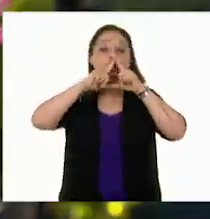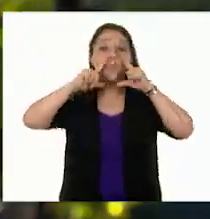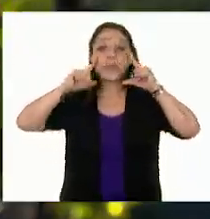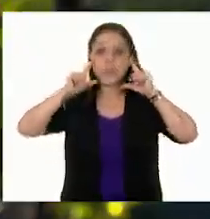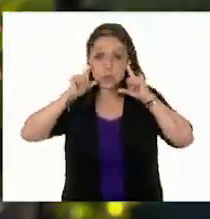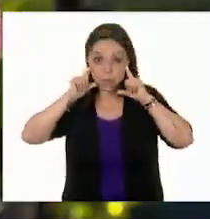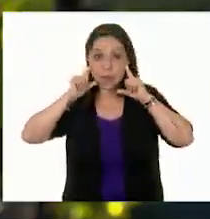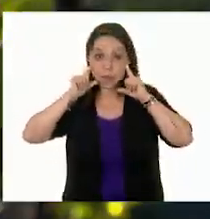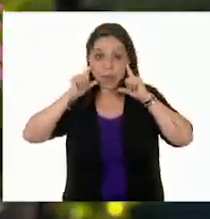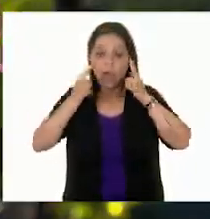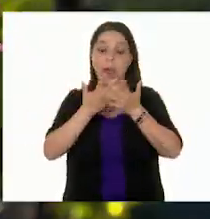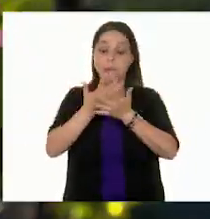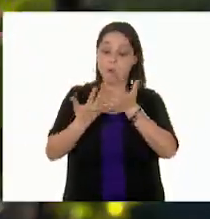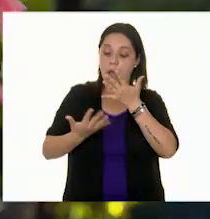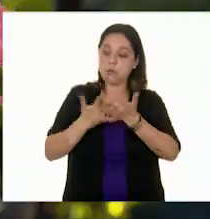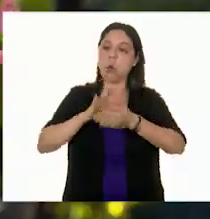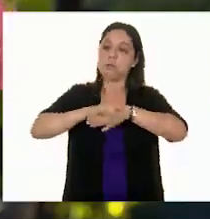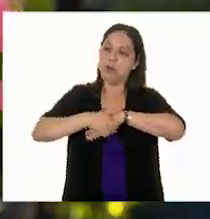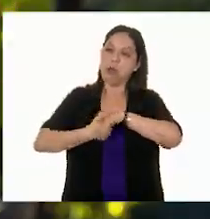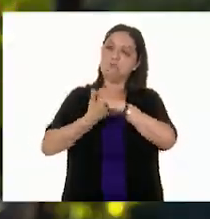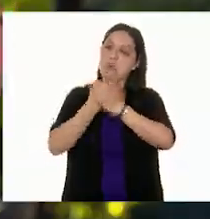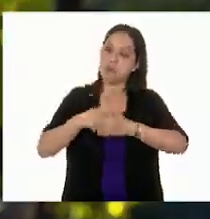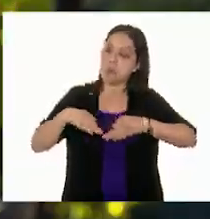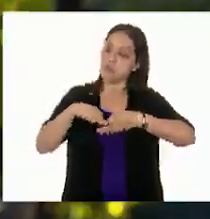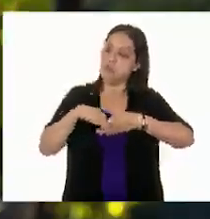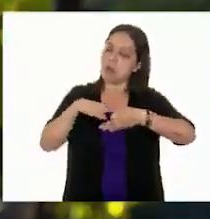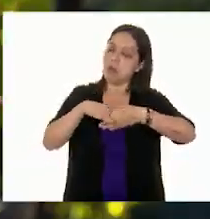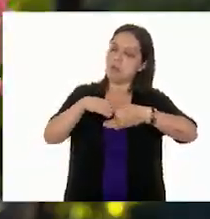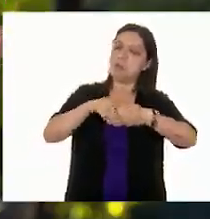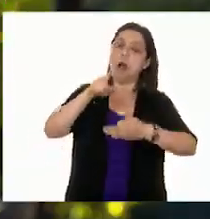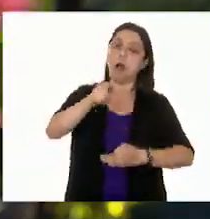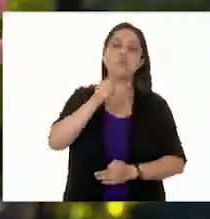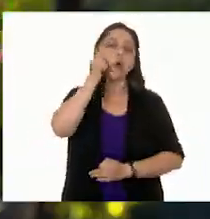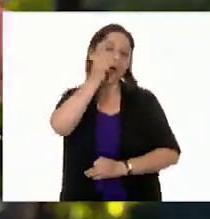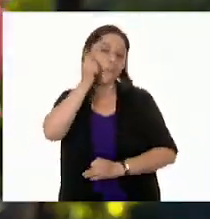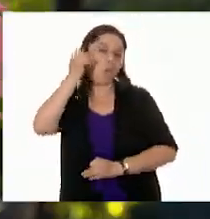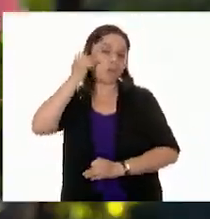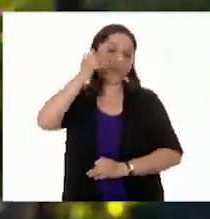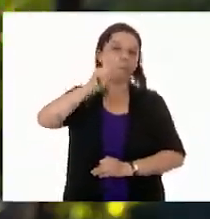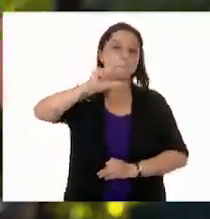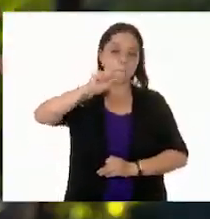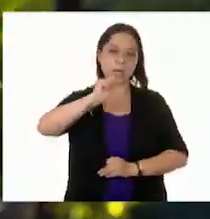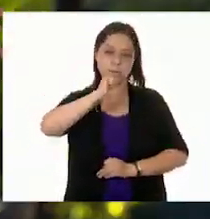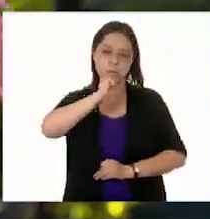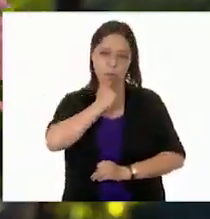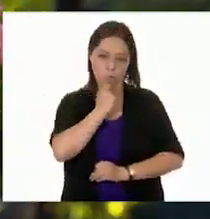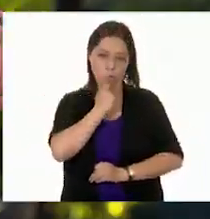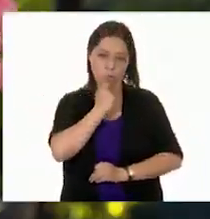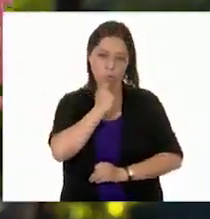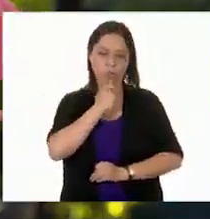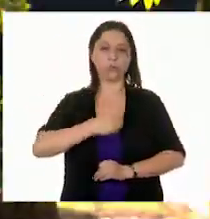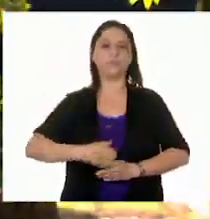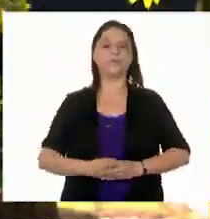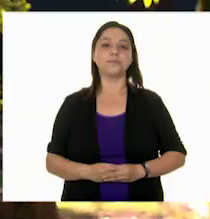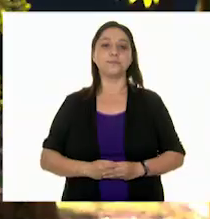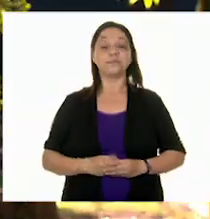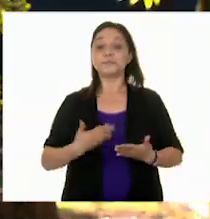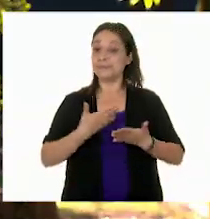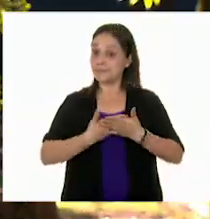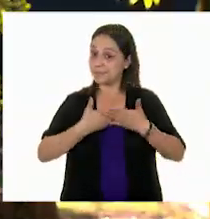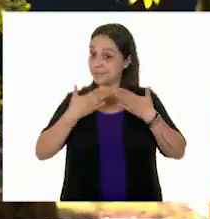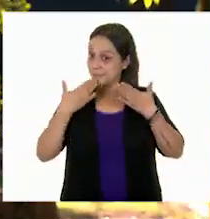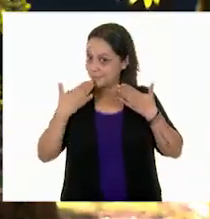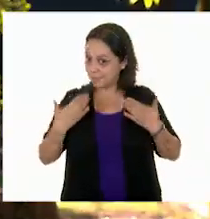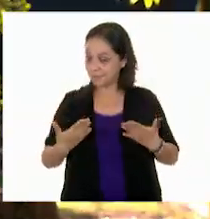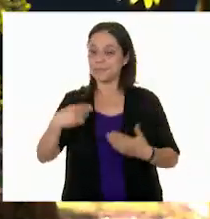cubrebocas. Lava tus manos frecuentemente con agua y con jabón por lo menos durante 20 segundos. Ahora